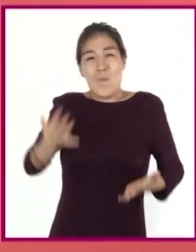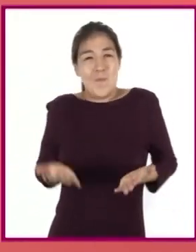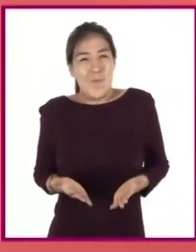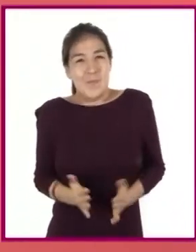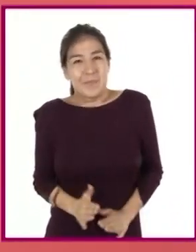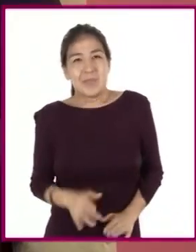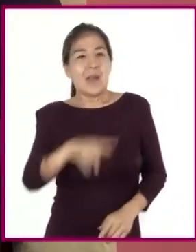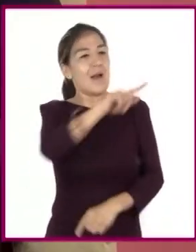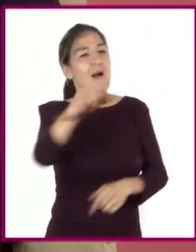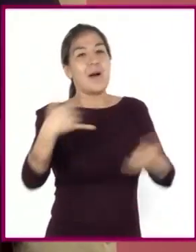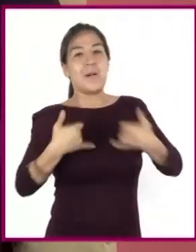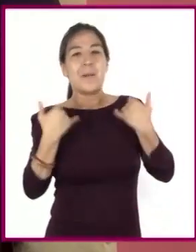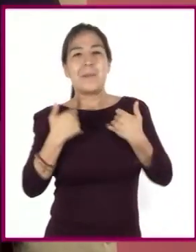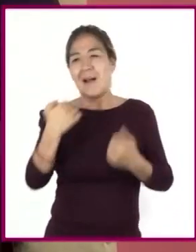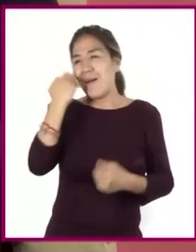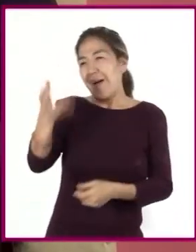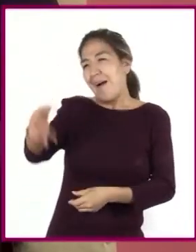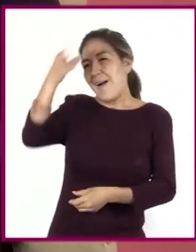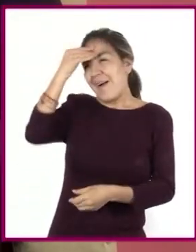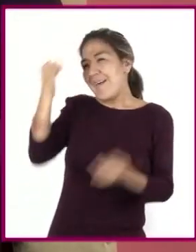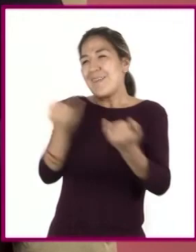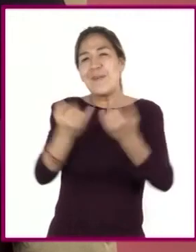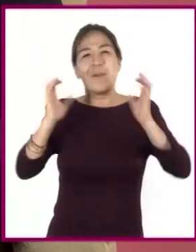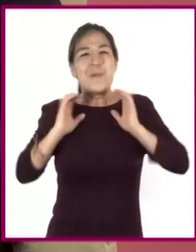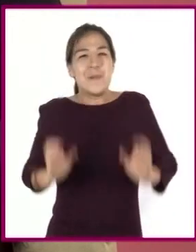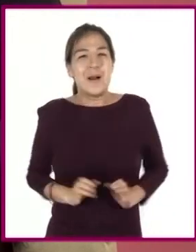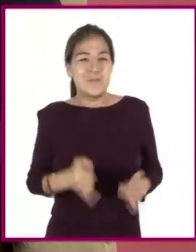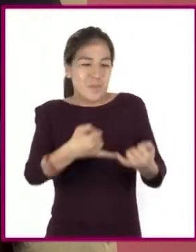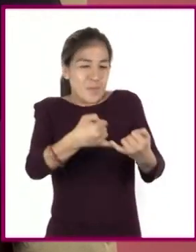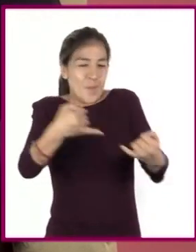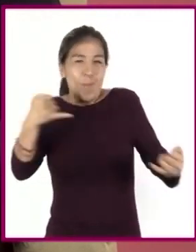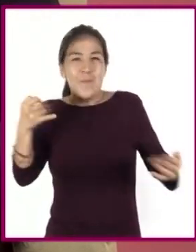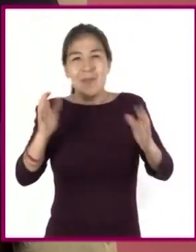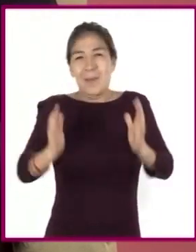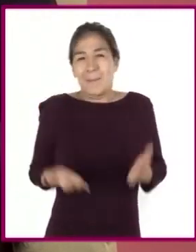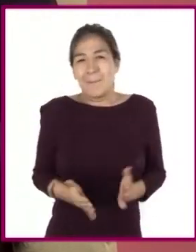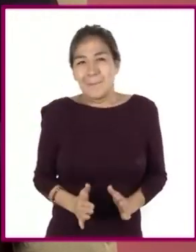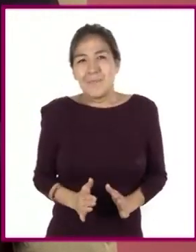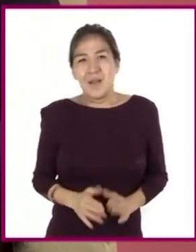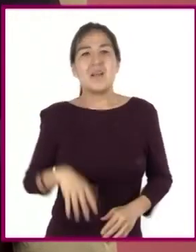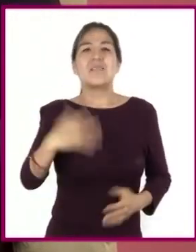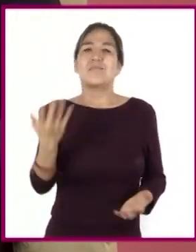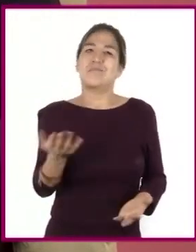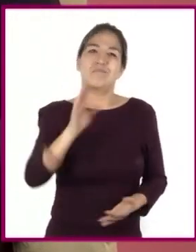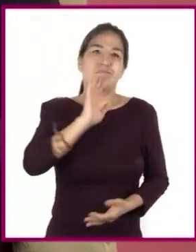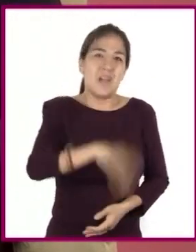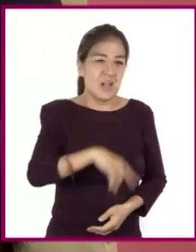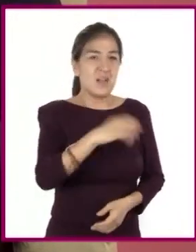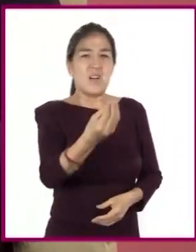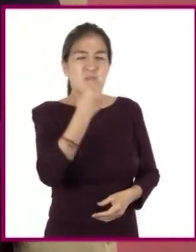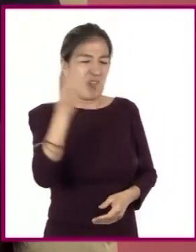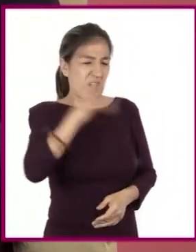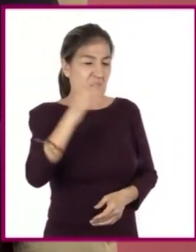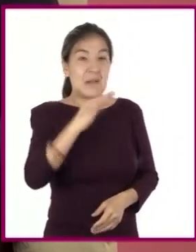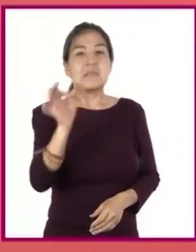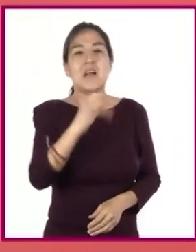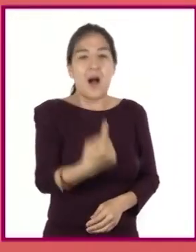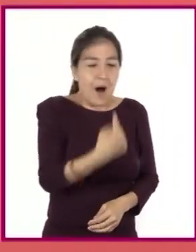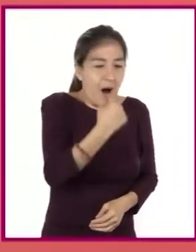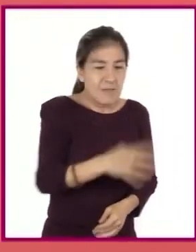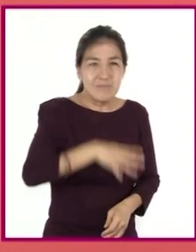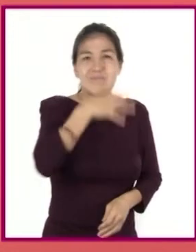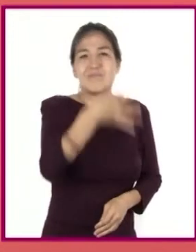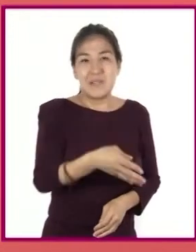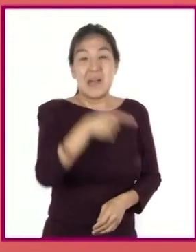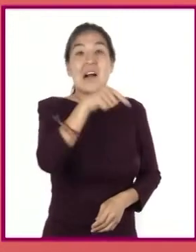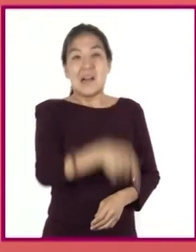que desean tener una excesiva delgadez que no es saludable y entonces dejan de comer o vomitan. Estos trastornos pueden llegar a